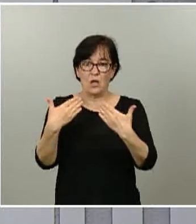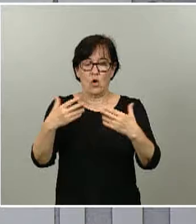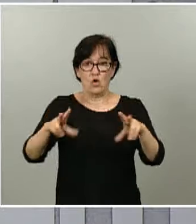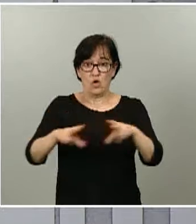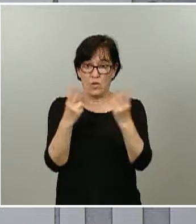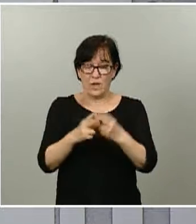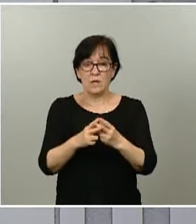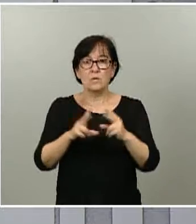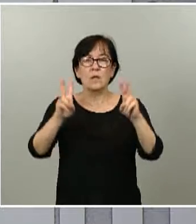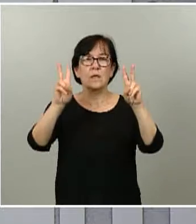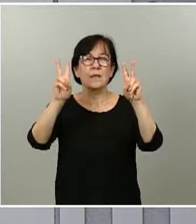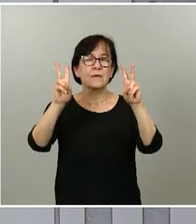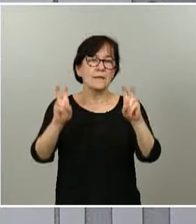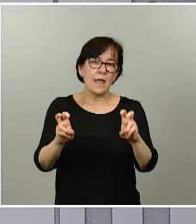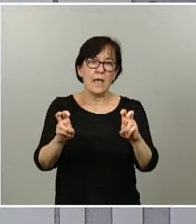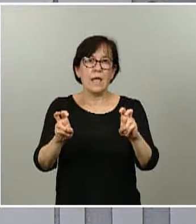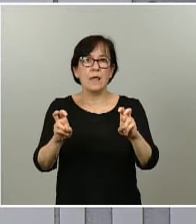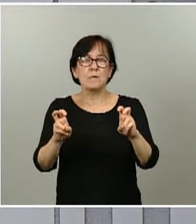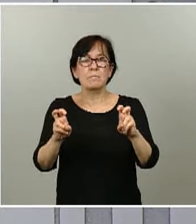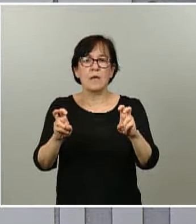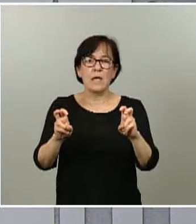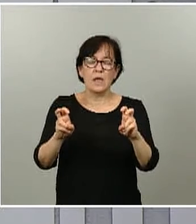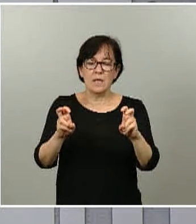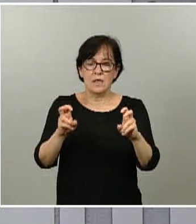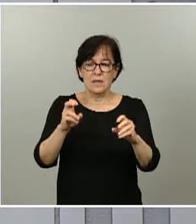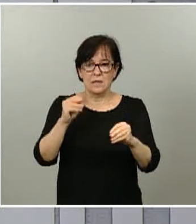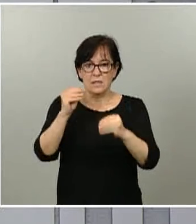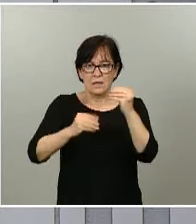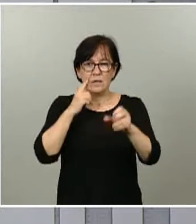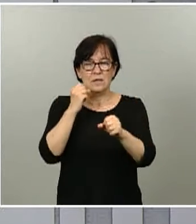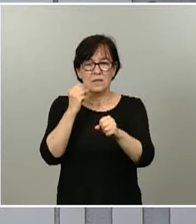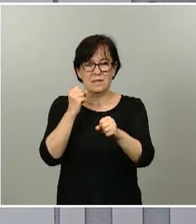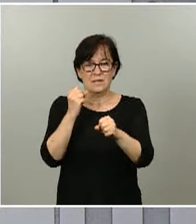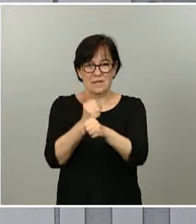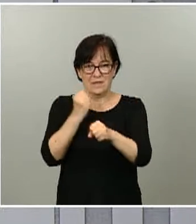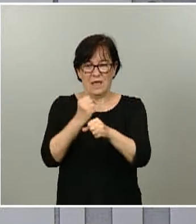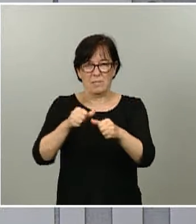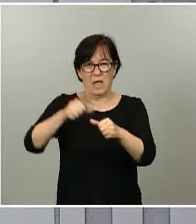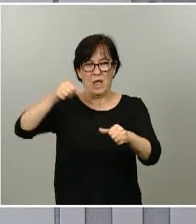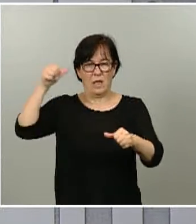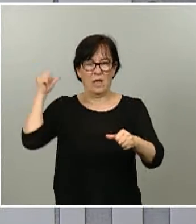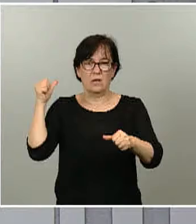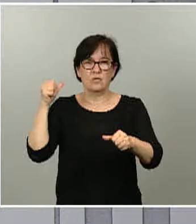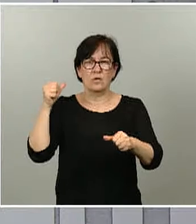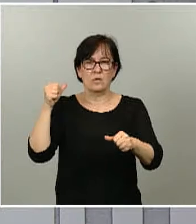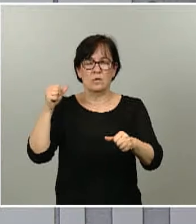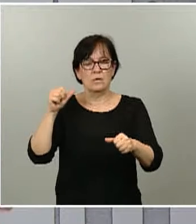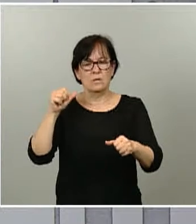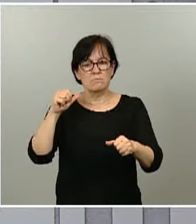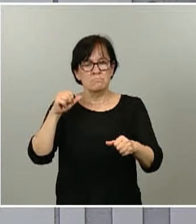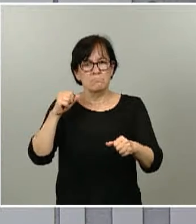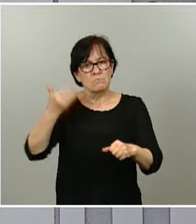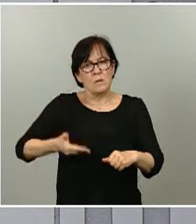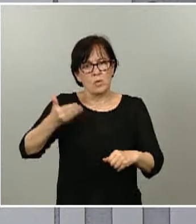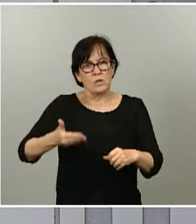cuestión que se viene trabajando en los últimos tiempos, yo creo que de una manera bastante importante. Hemos llegado a